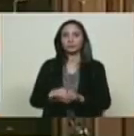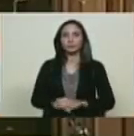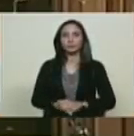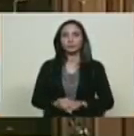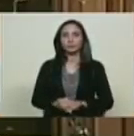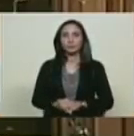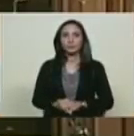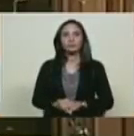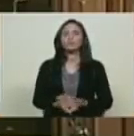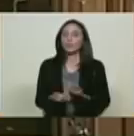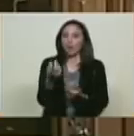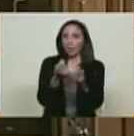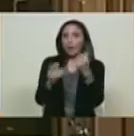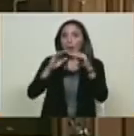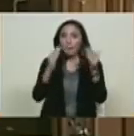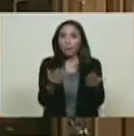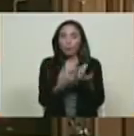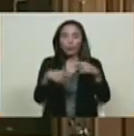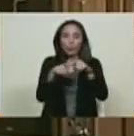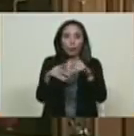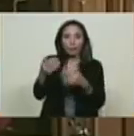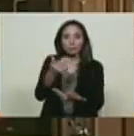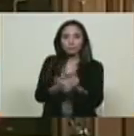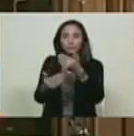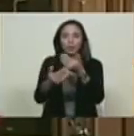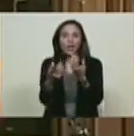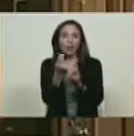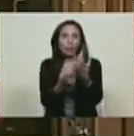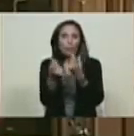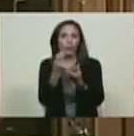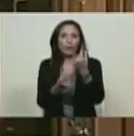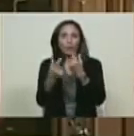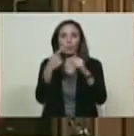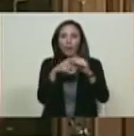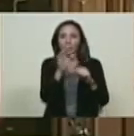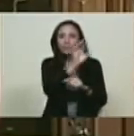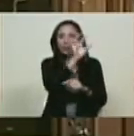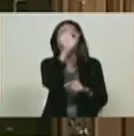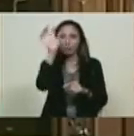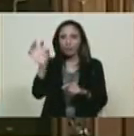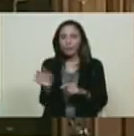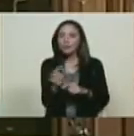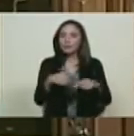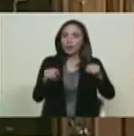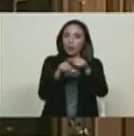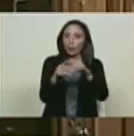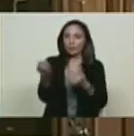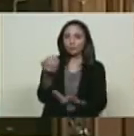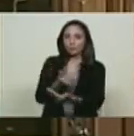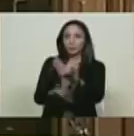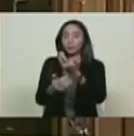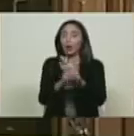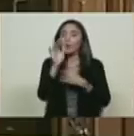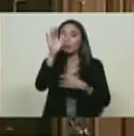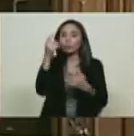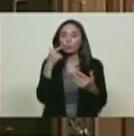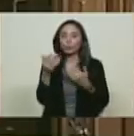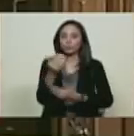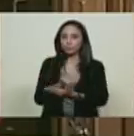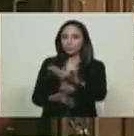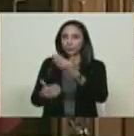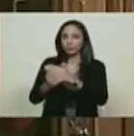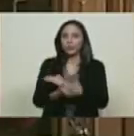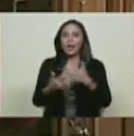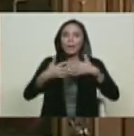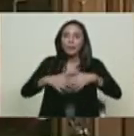el sistema financiero mundial, para la economía mundial, para las inversiones de futuro, para la